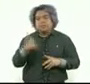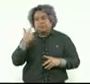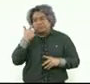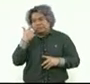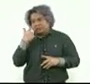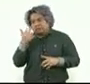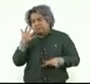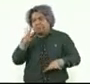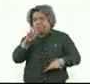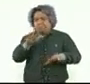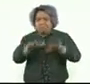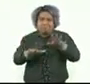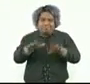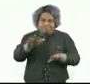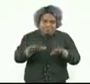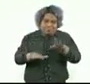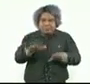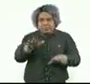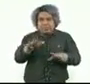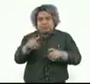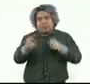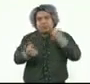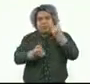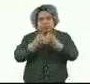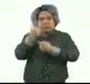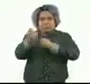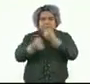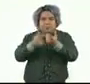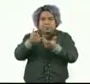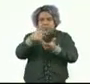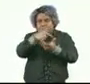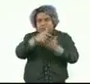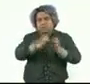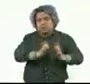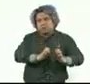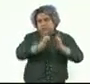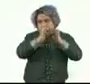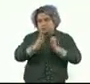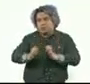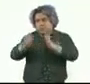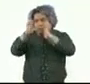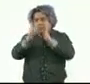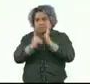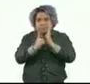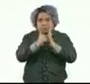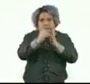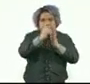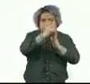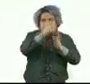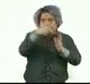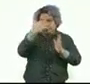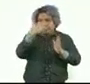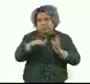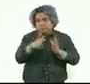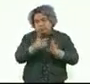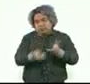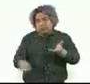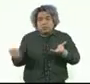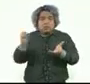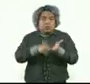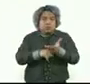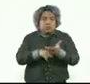algunos despojos que ha habido en algunas unidades habitacionales. En particular de esta unidad